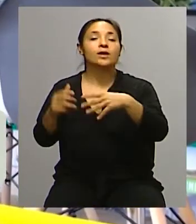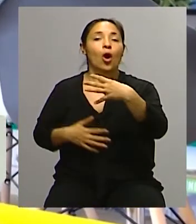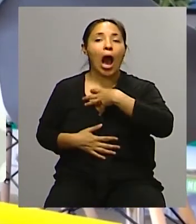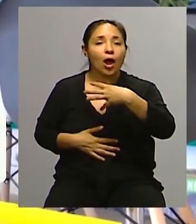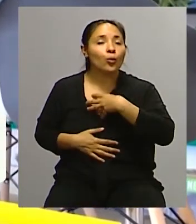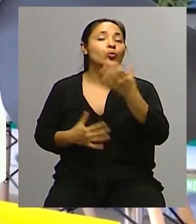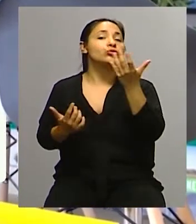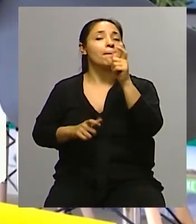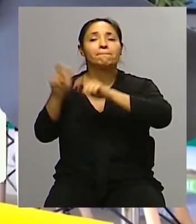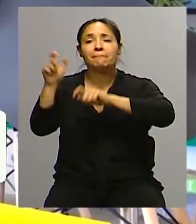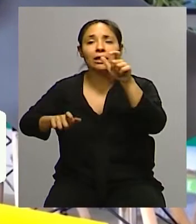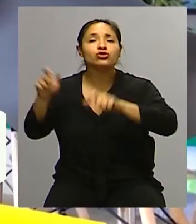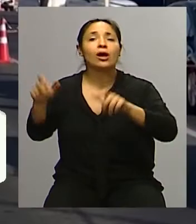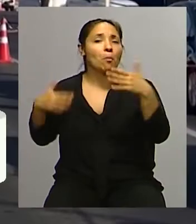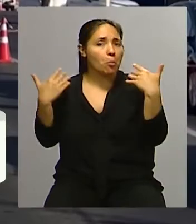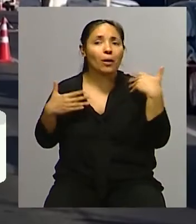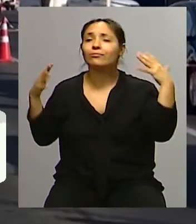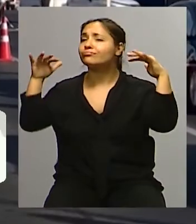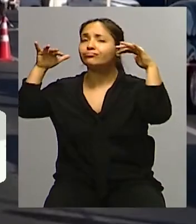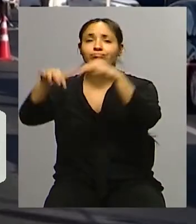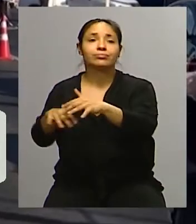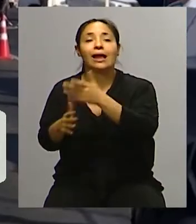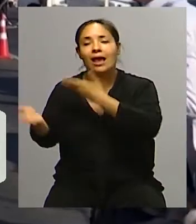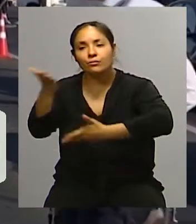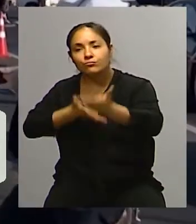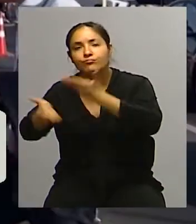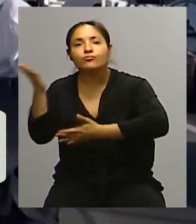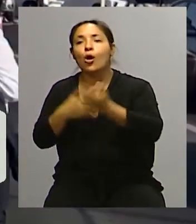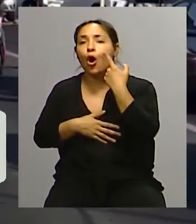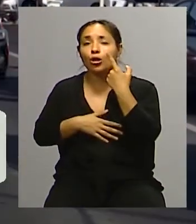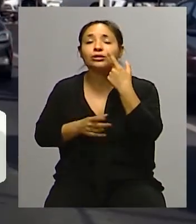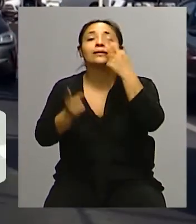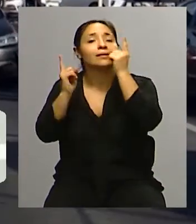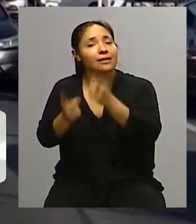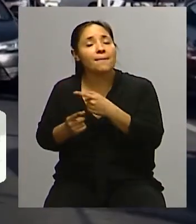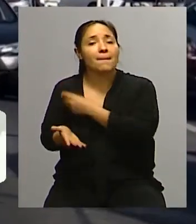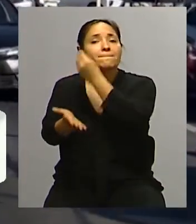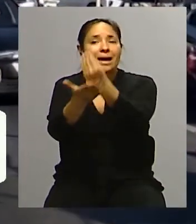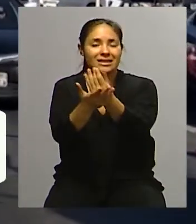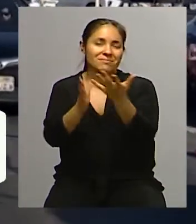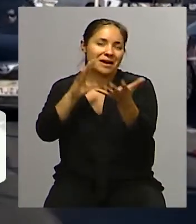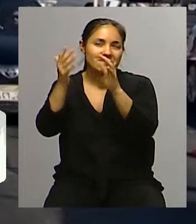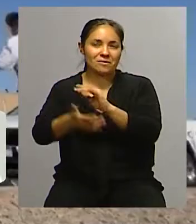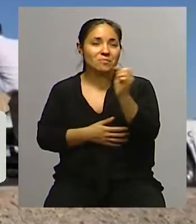mucha gente que tiene la posibilidad va, porque es momento de intercambio, de conocerse y de participar de algo que es